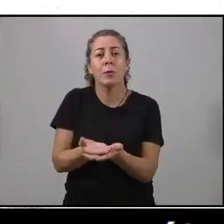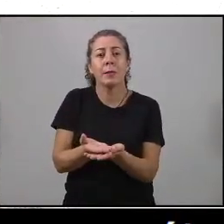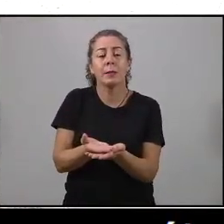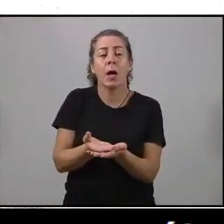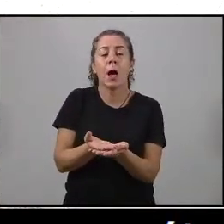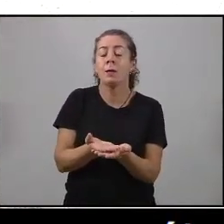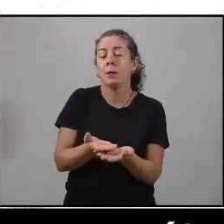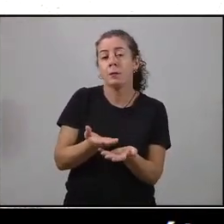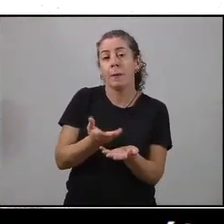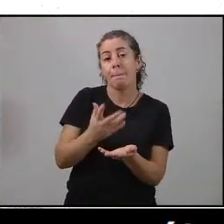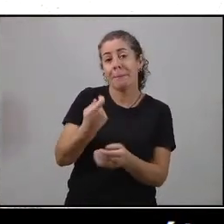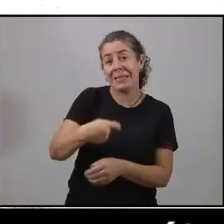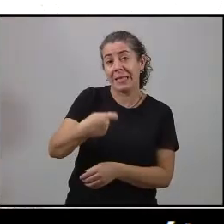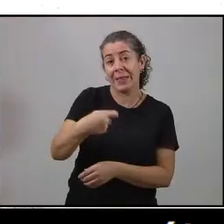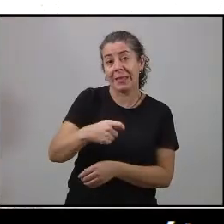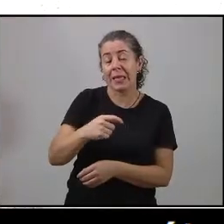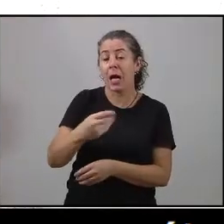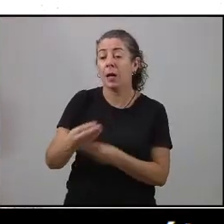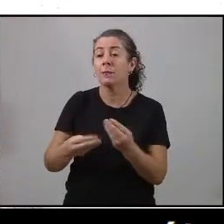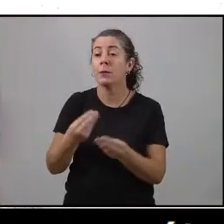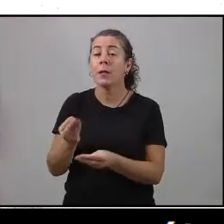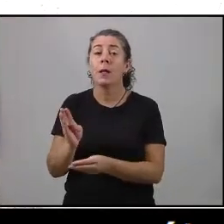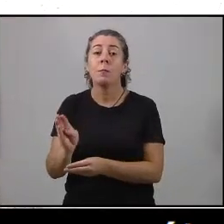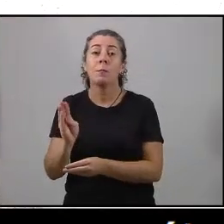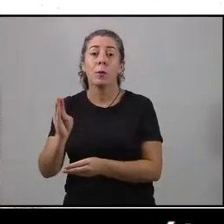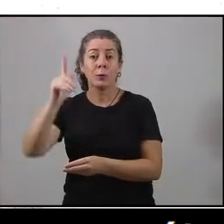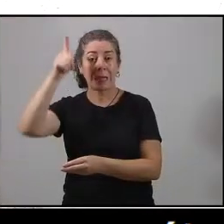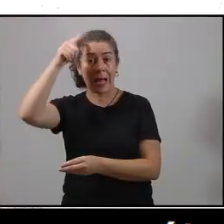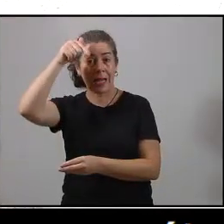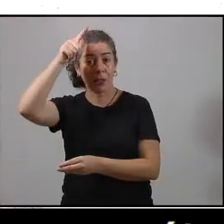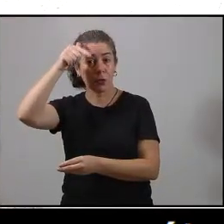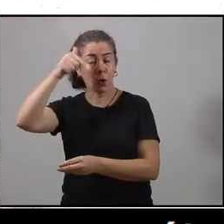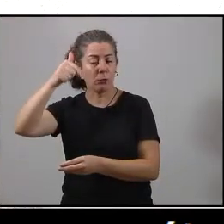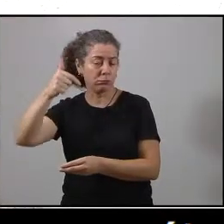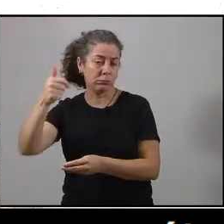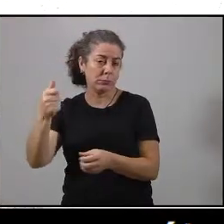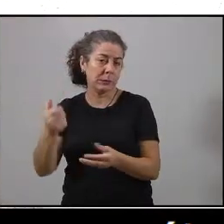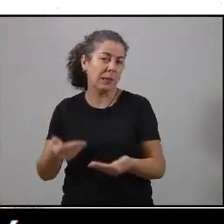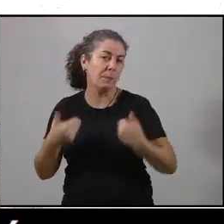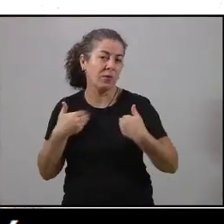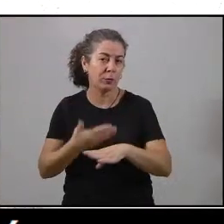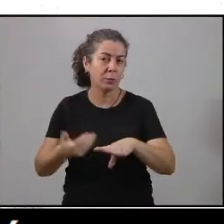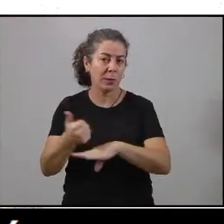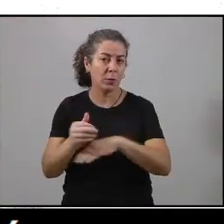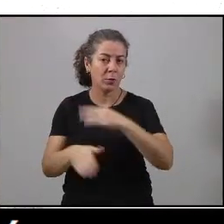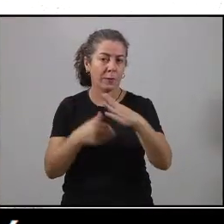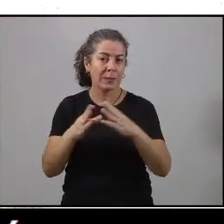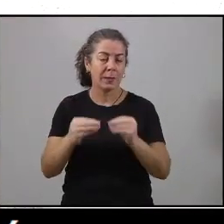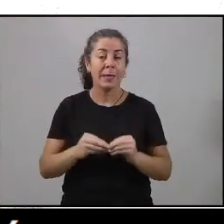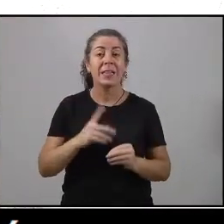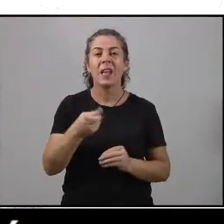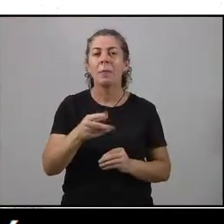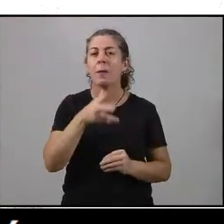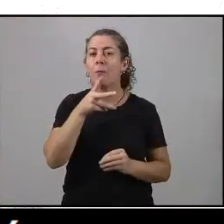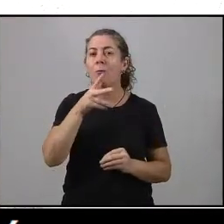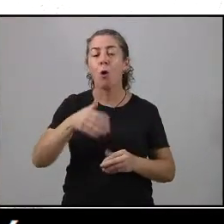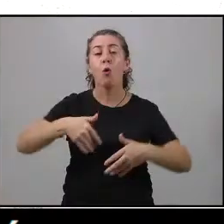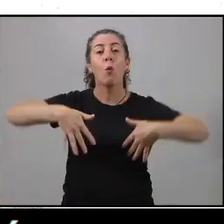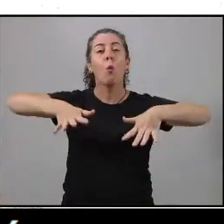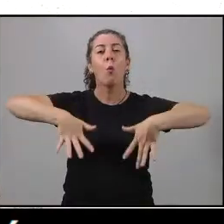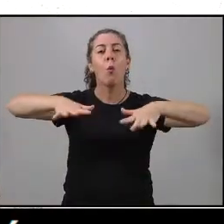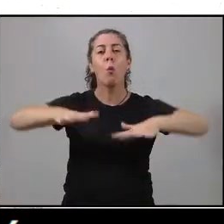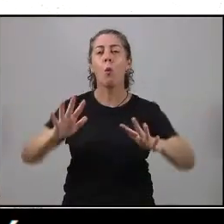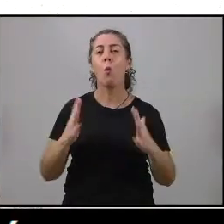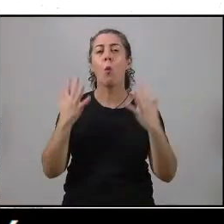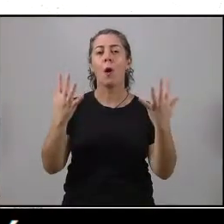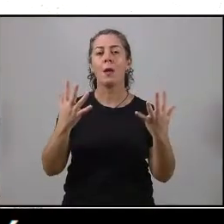Es decir, ¿qué trámites conlleva ahora para que eso se lleve a efecto? Y luego le quería preguntar por la huelga de educación de hoy,